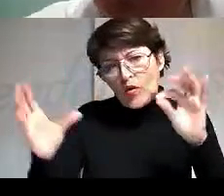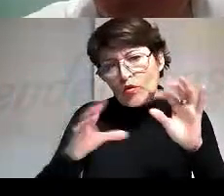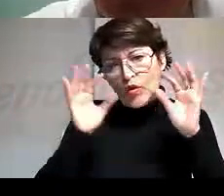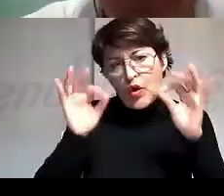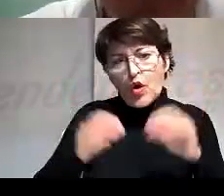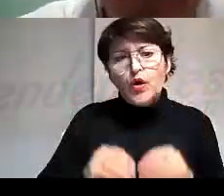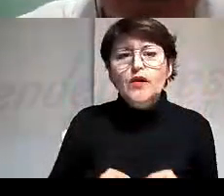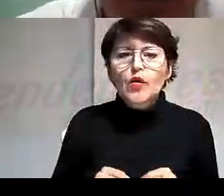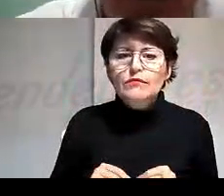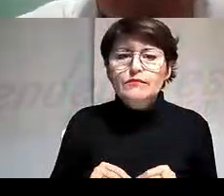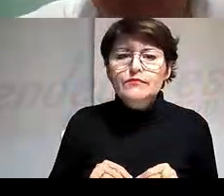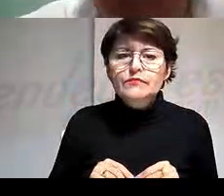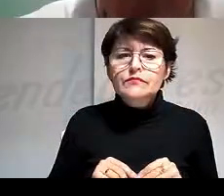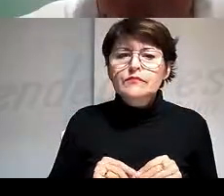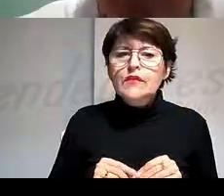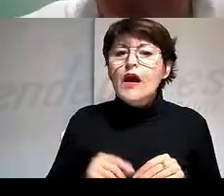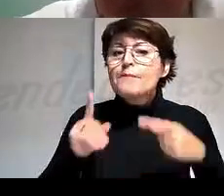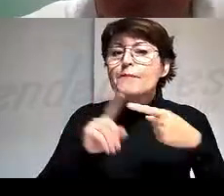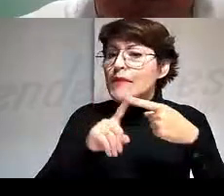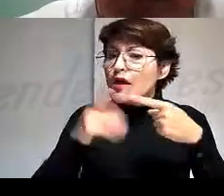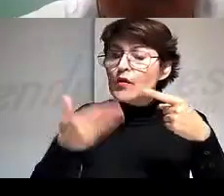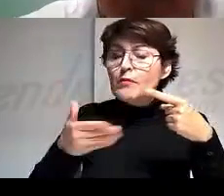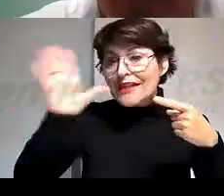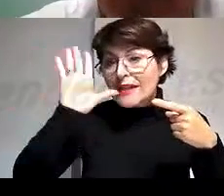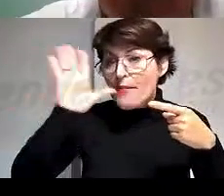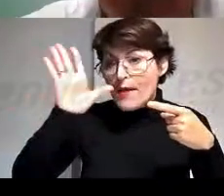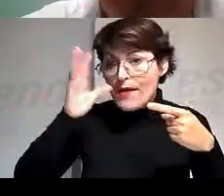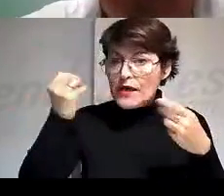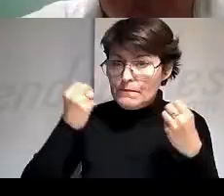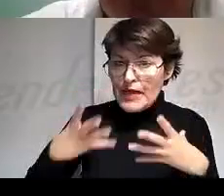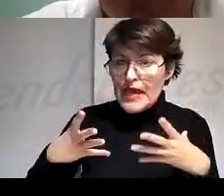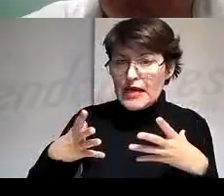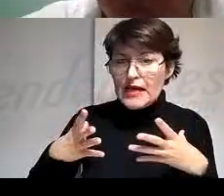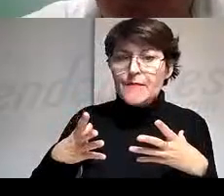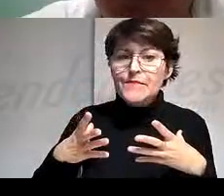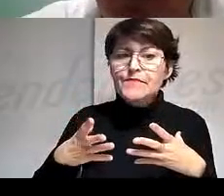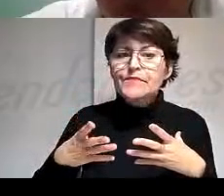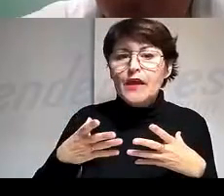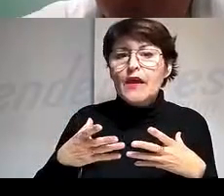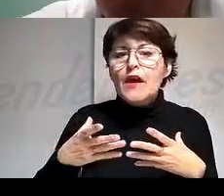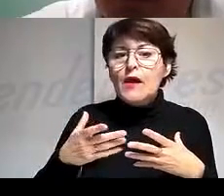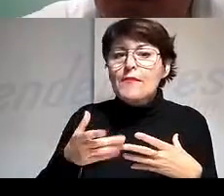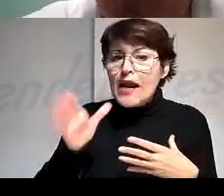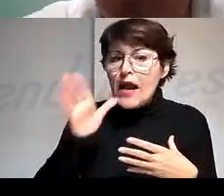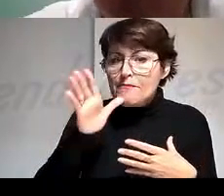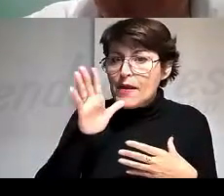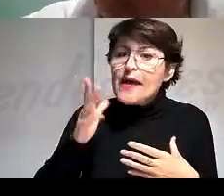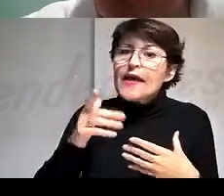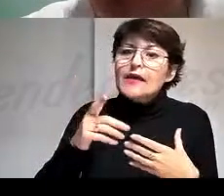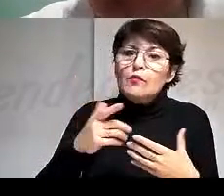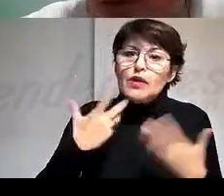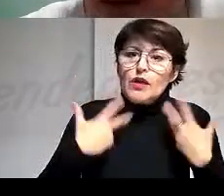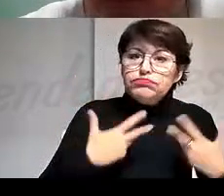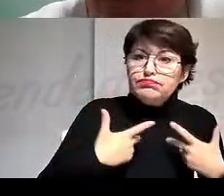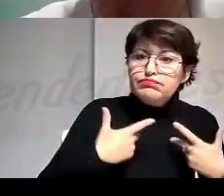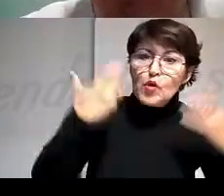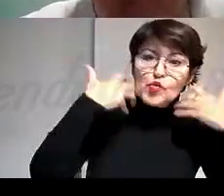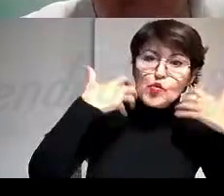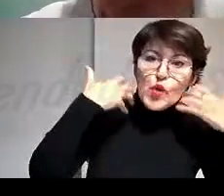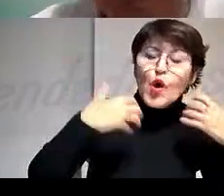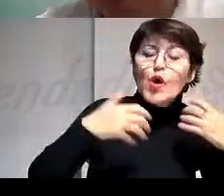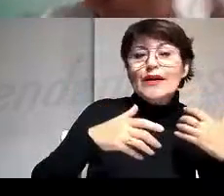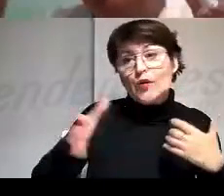descubrir. Realizar una buena hidratación que también tenga en cuenta los electrolitos perdidos, en este caso los